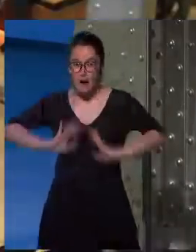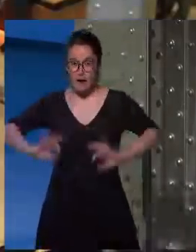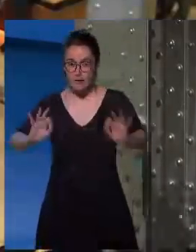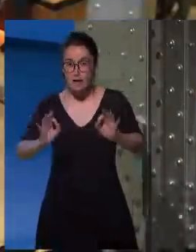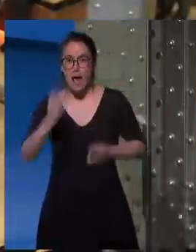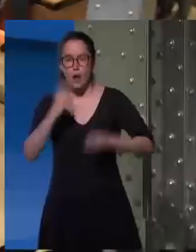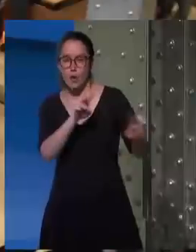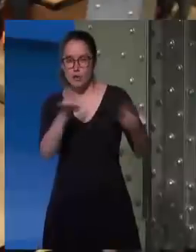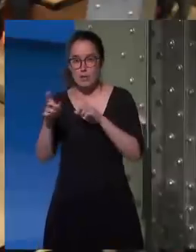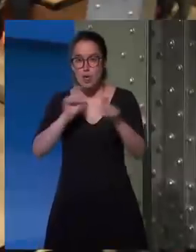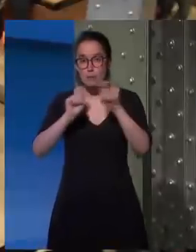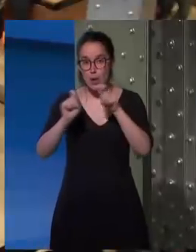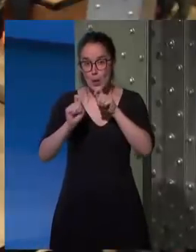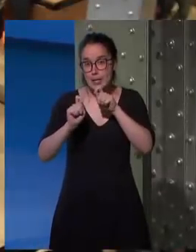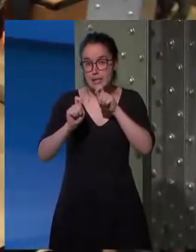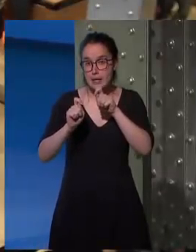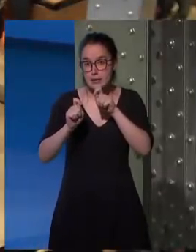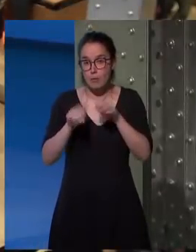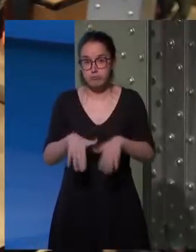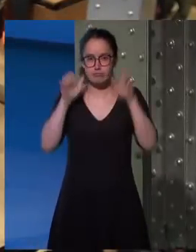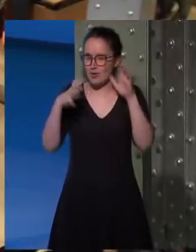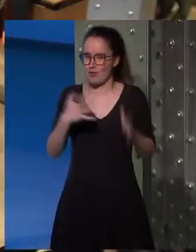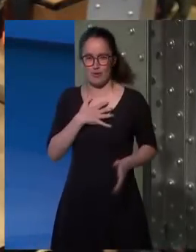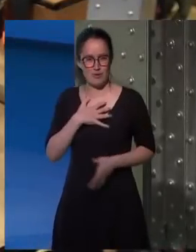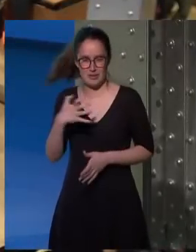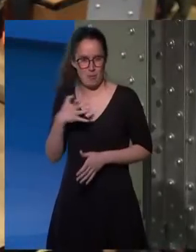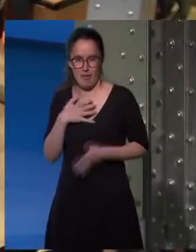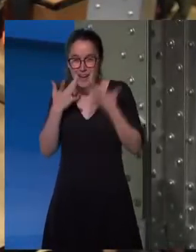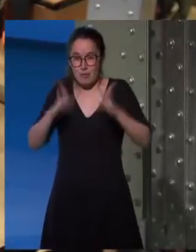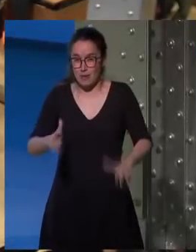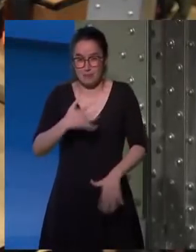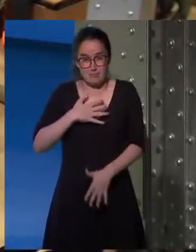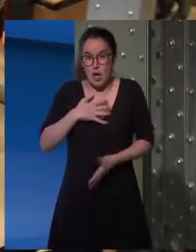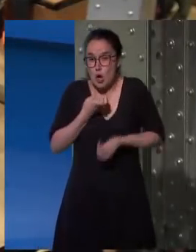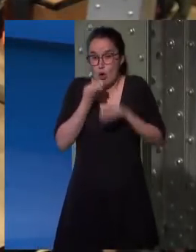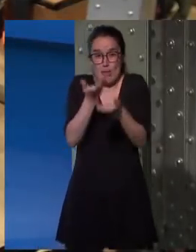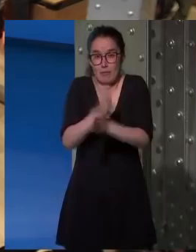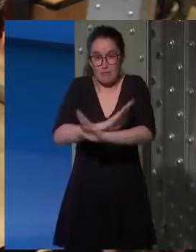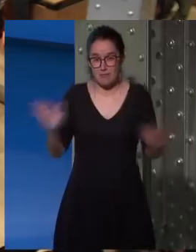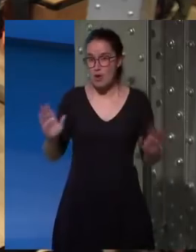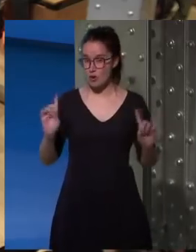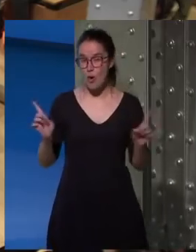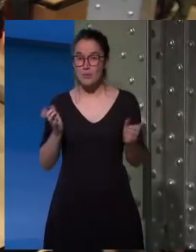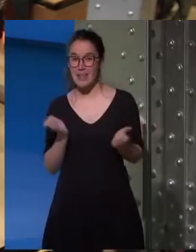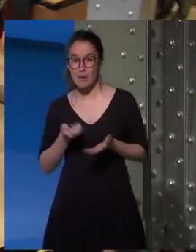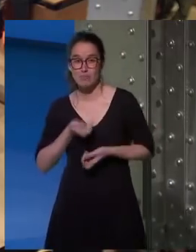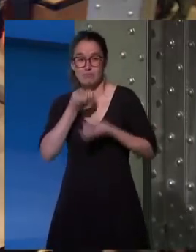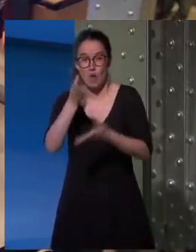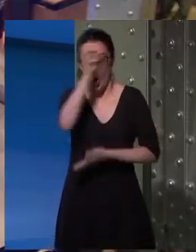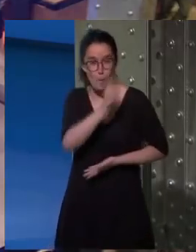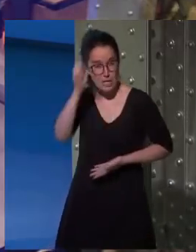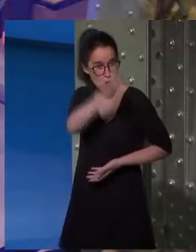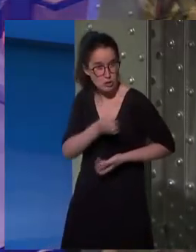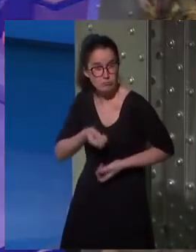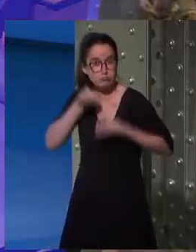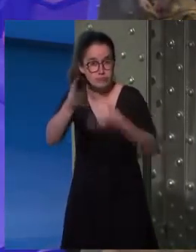que hay asuntos en los que los periodistas no podemos mantenernos al margen y ser neutrales y contarlo y hasta ahí, sino que también debemos involucrarnos, implicarnos